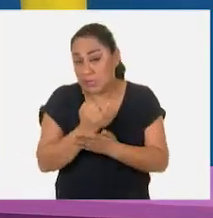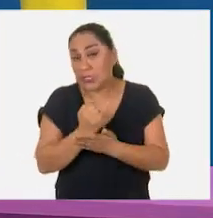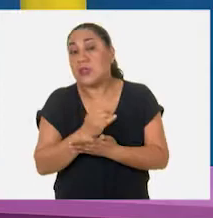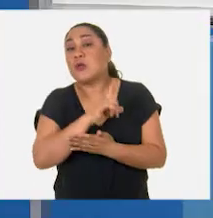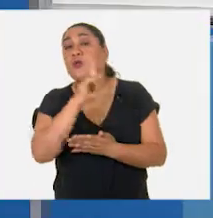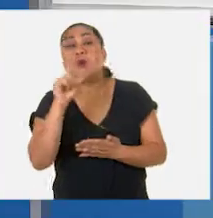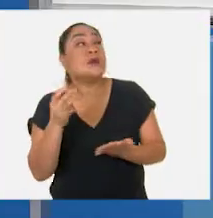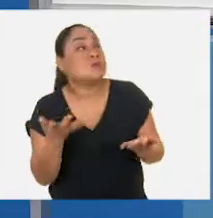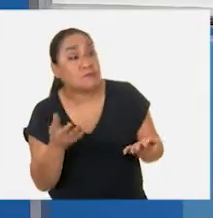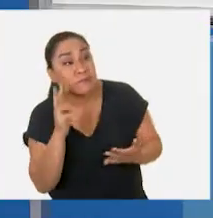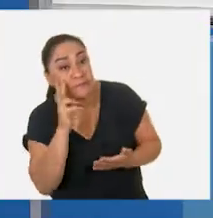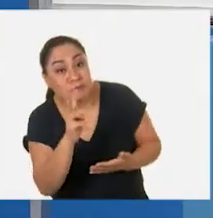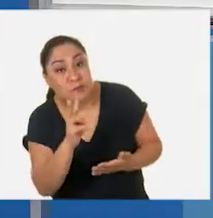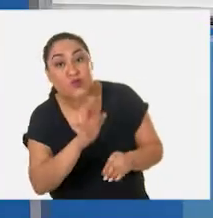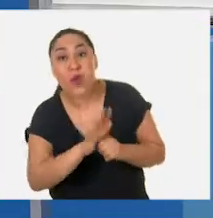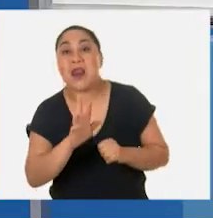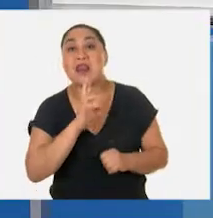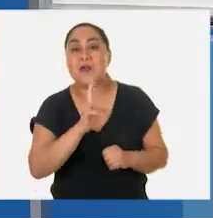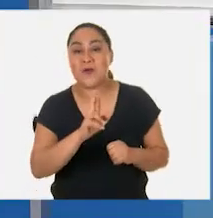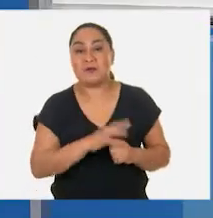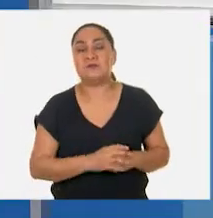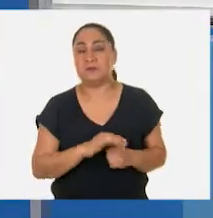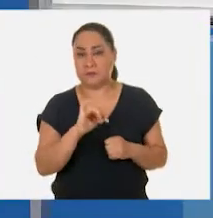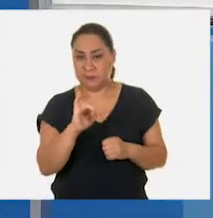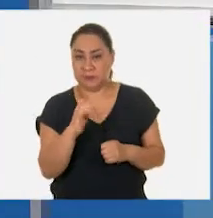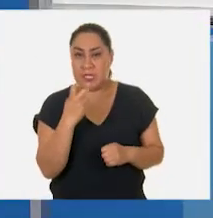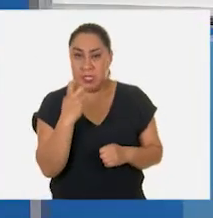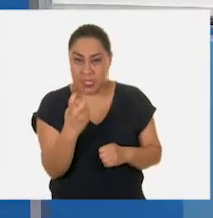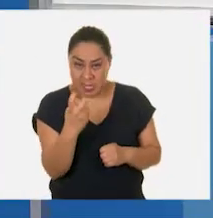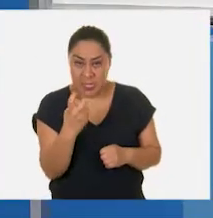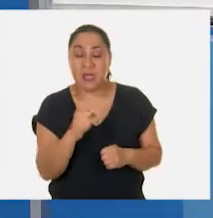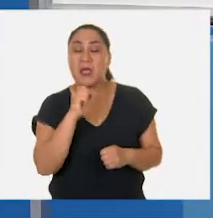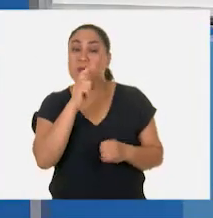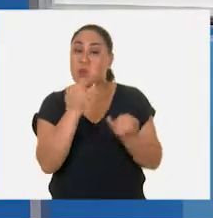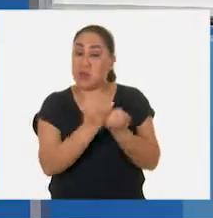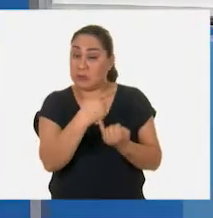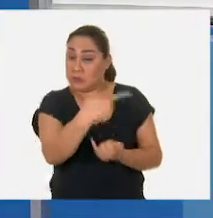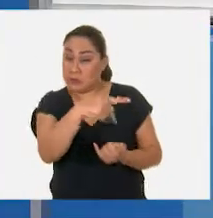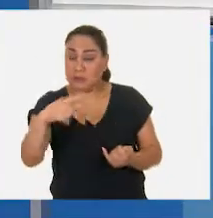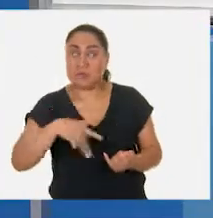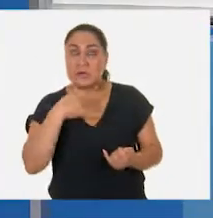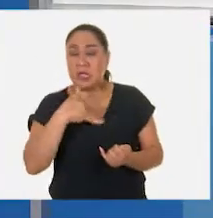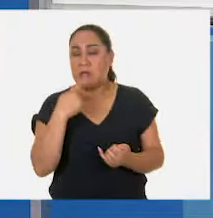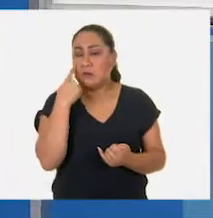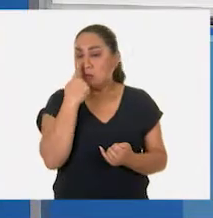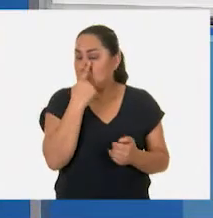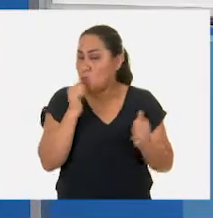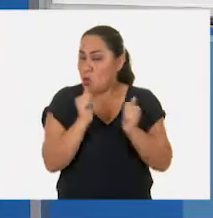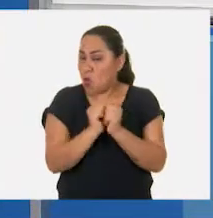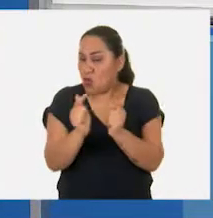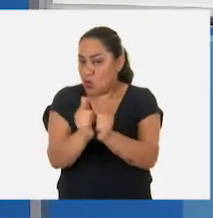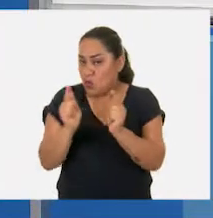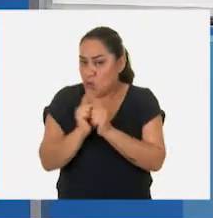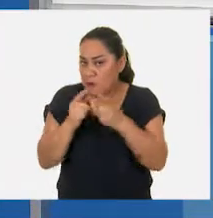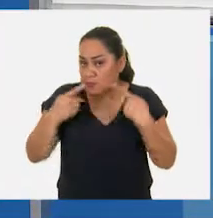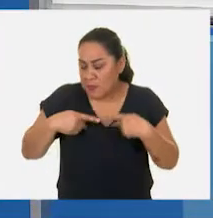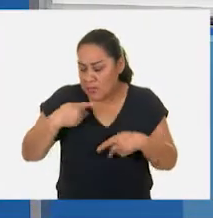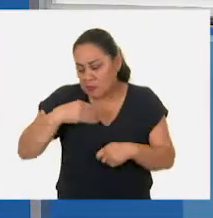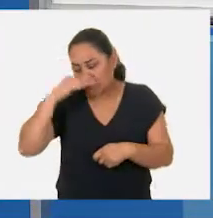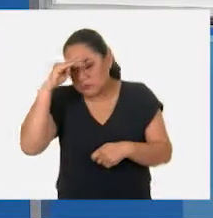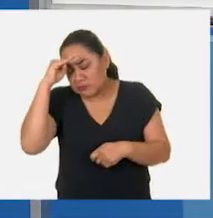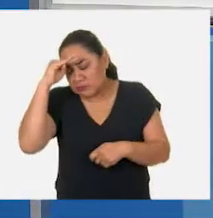resultado. Así es, y de la misma forma también debemos tomar decisiones colectivas y ejercer nuestra libertad de